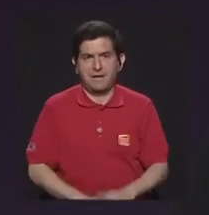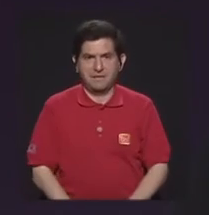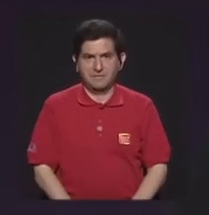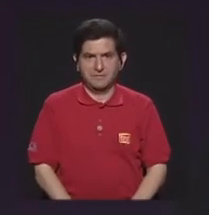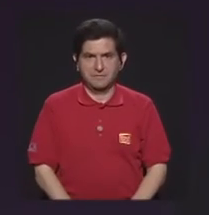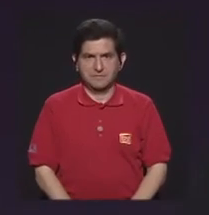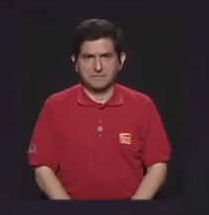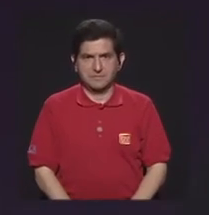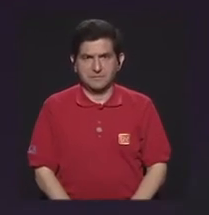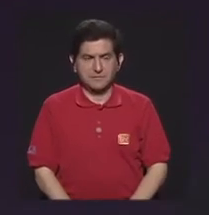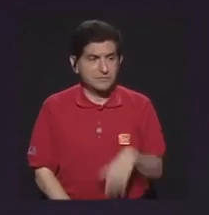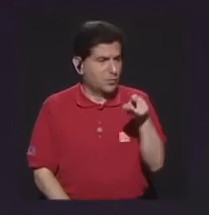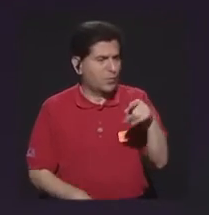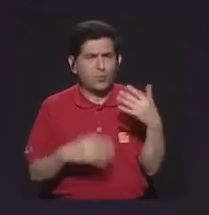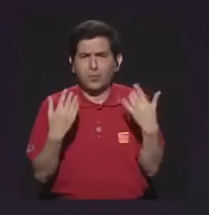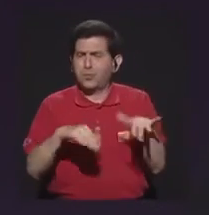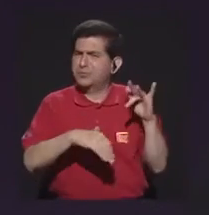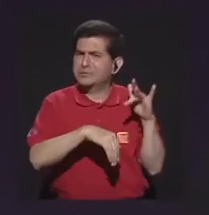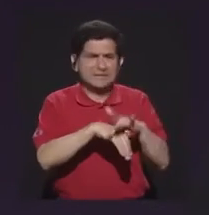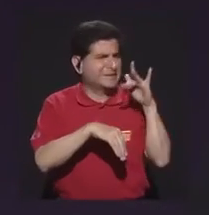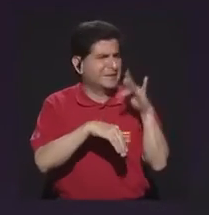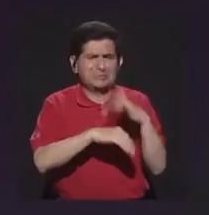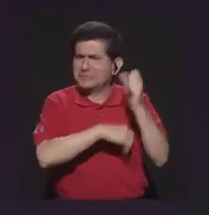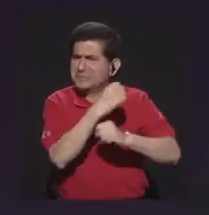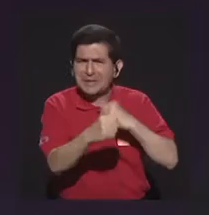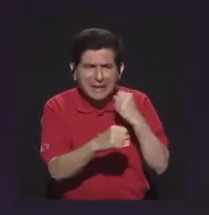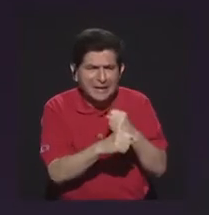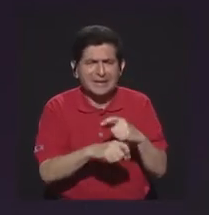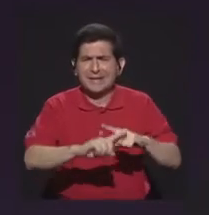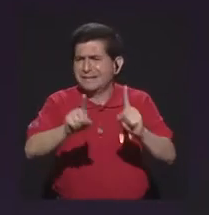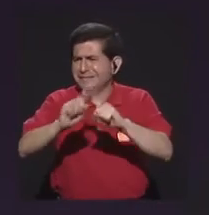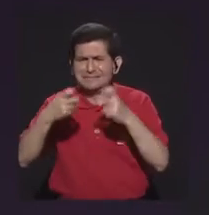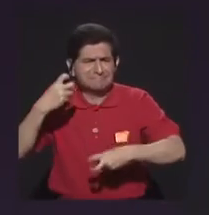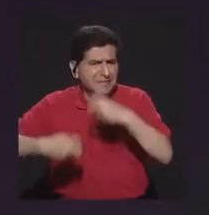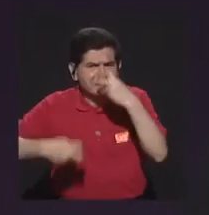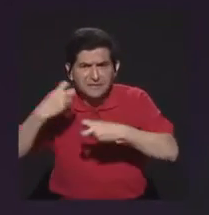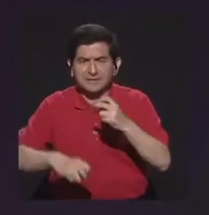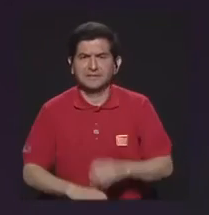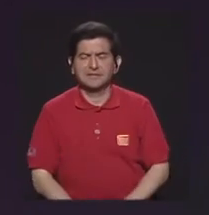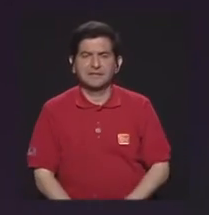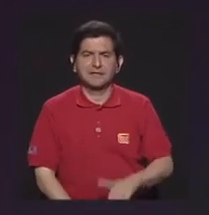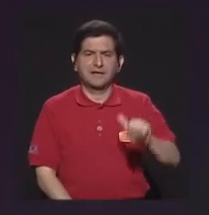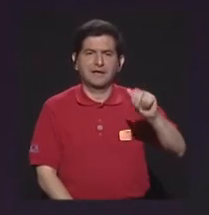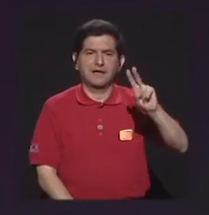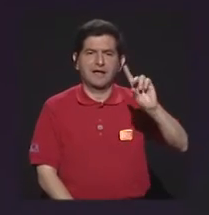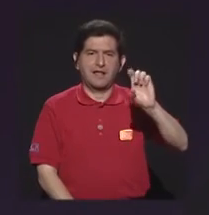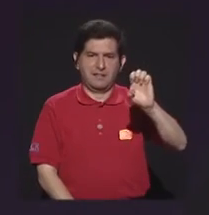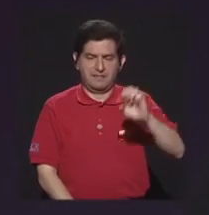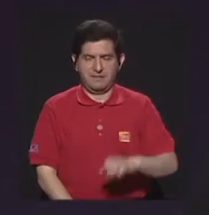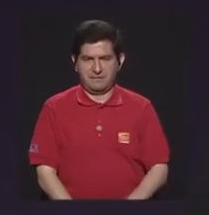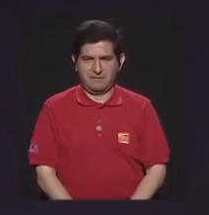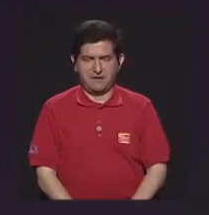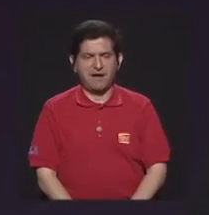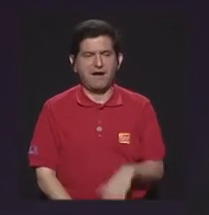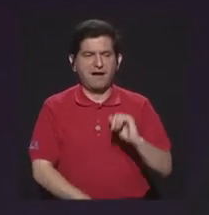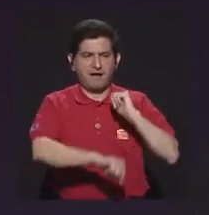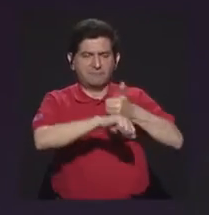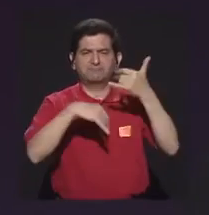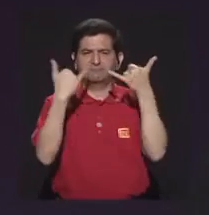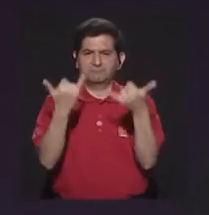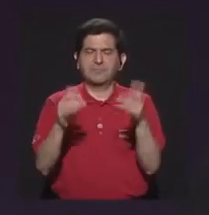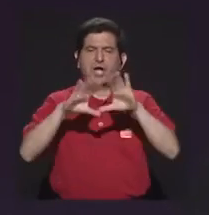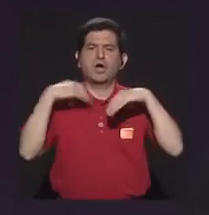a temprana edad y toda una serie de problemáticas. Por lo tanto, entonces la ANDE crea ya